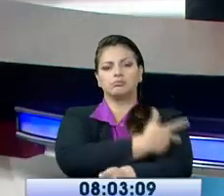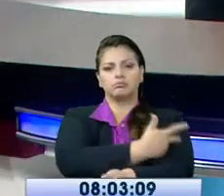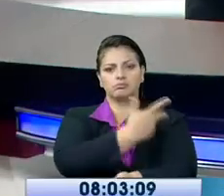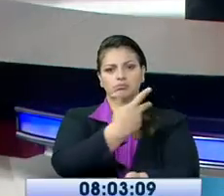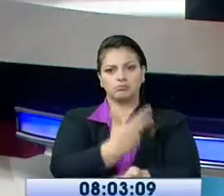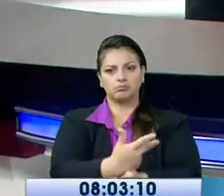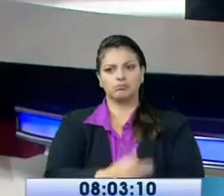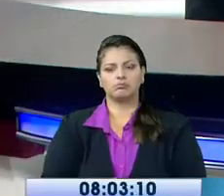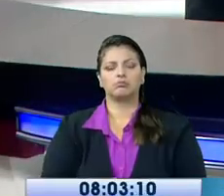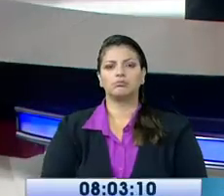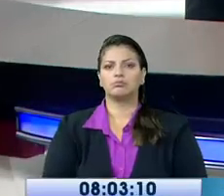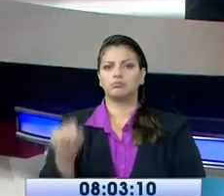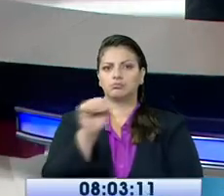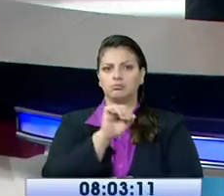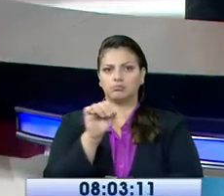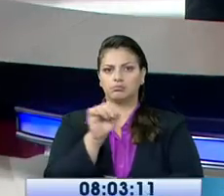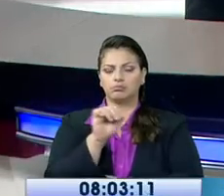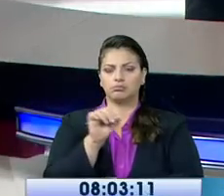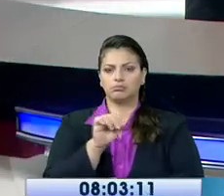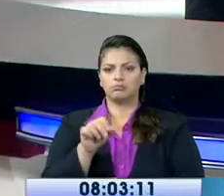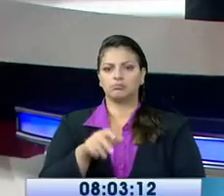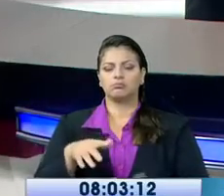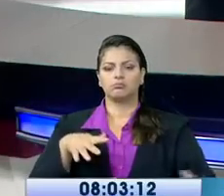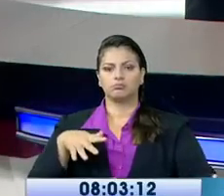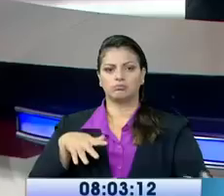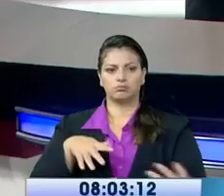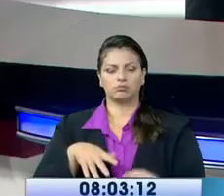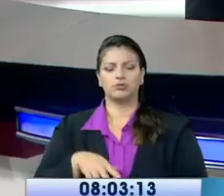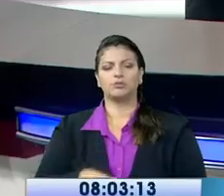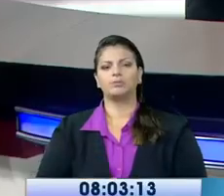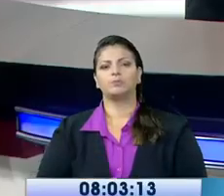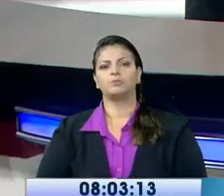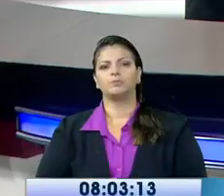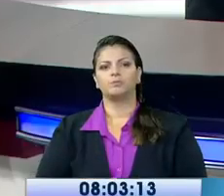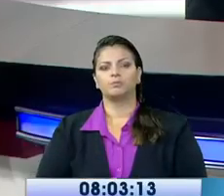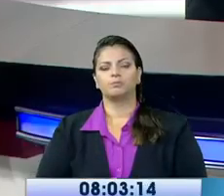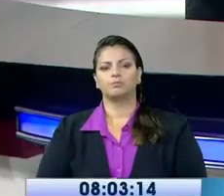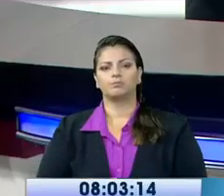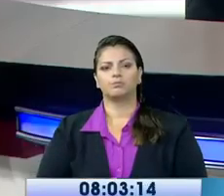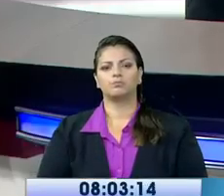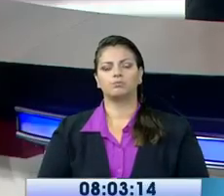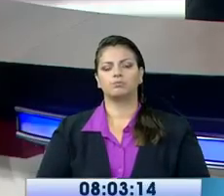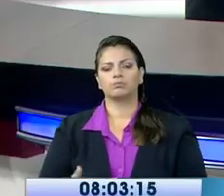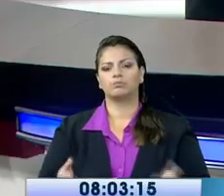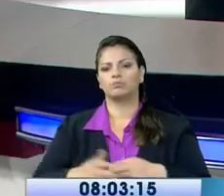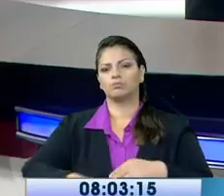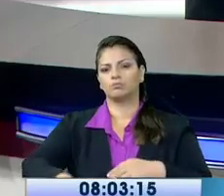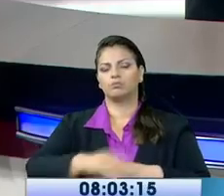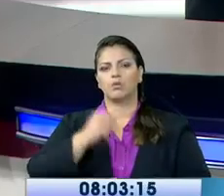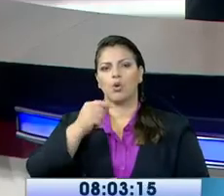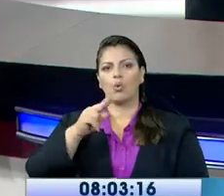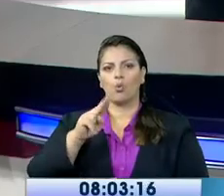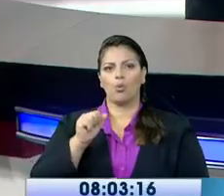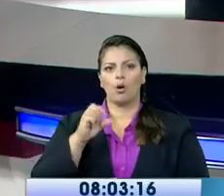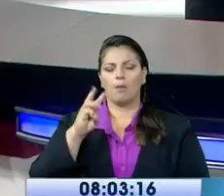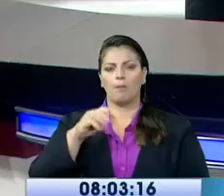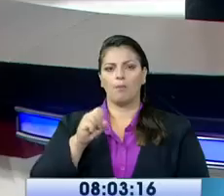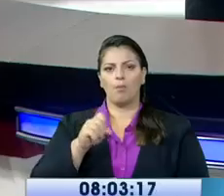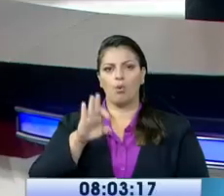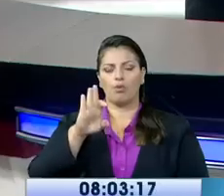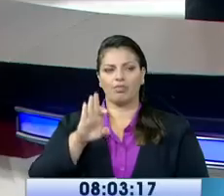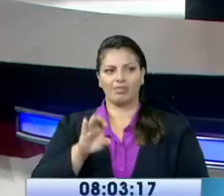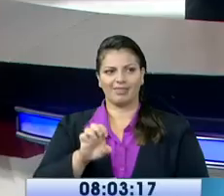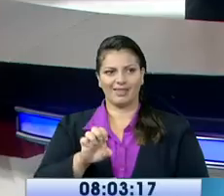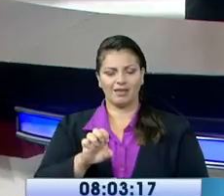otro accidente se registró en la vía Guamote a la UCI, sector Totorillas. Un automóvil se habría